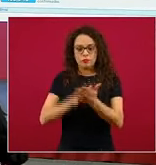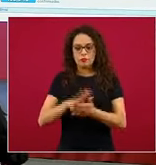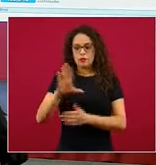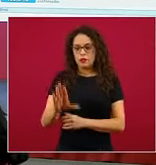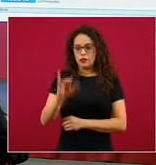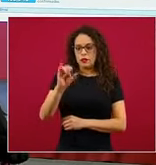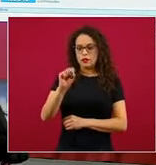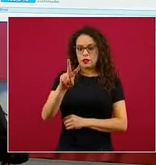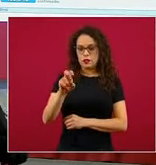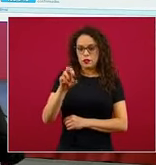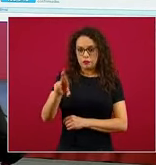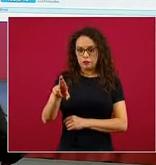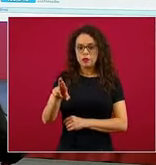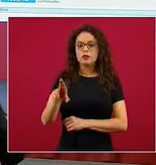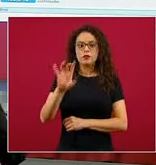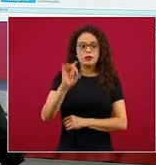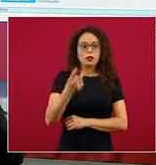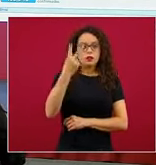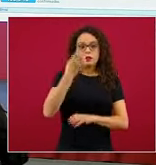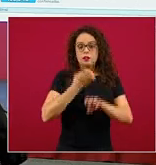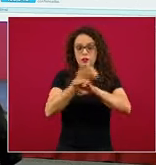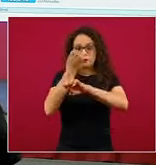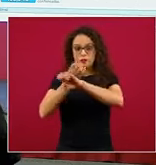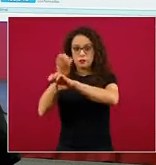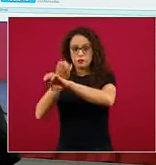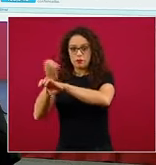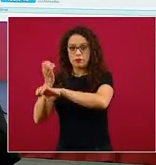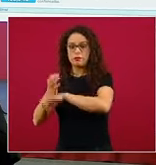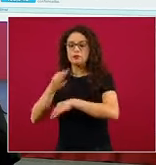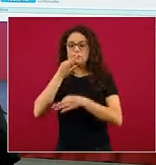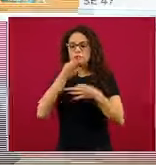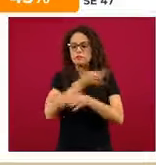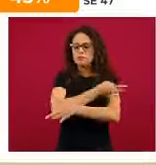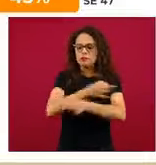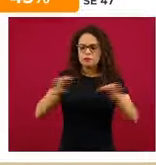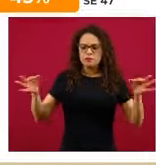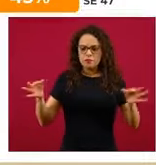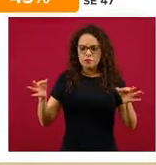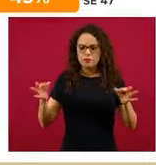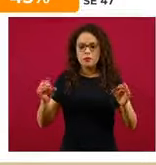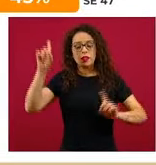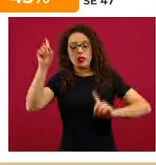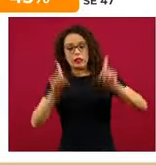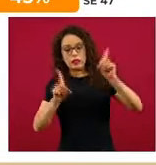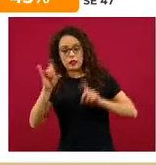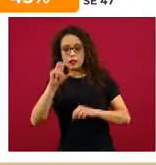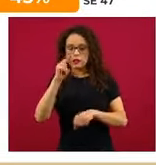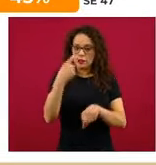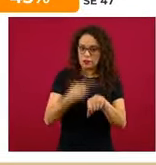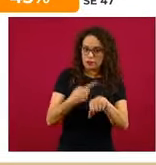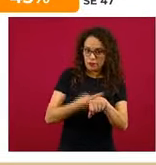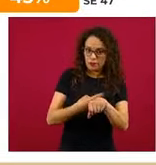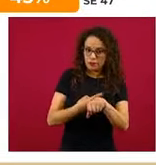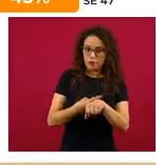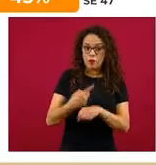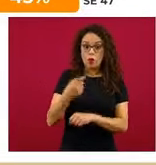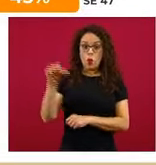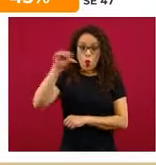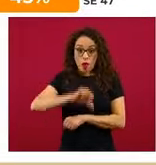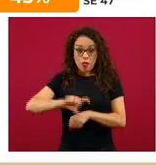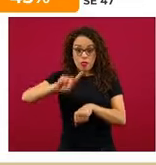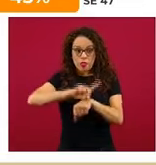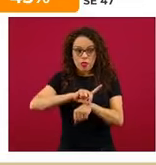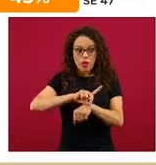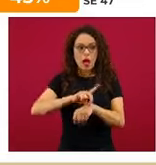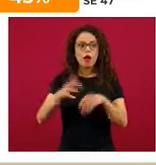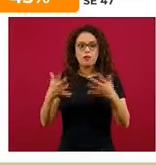herramienta informática donde las 32 entidades federativas notifican sus casos sospechosos, que para el día de hoy eran ya